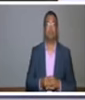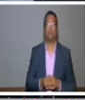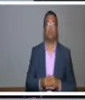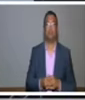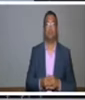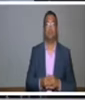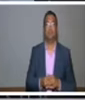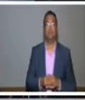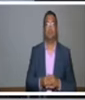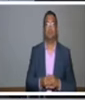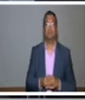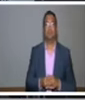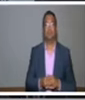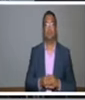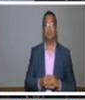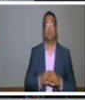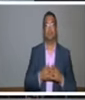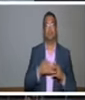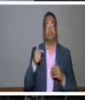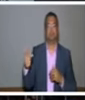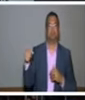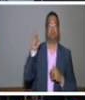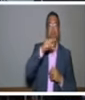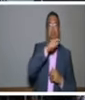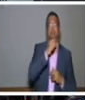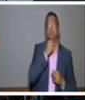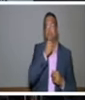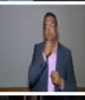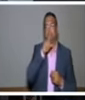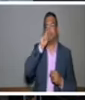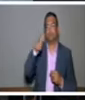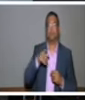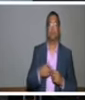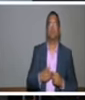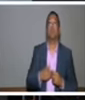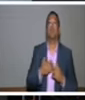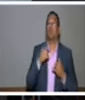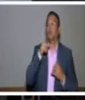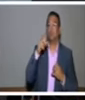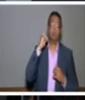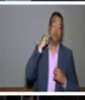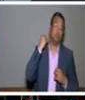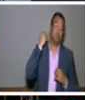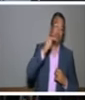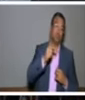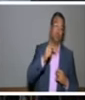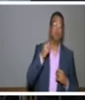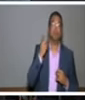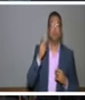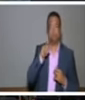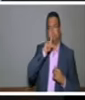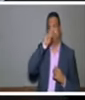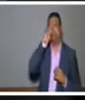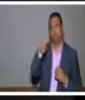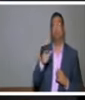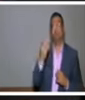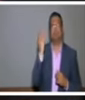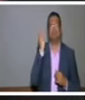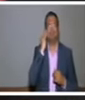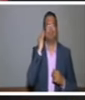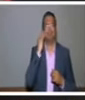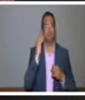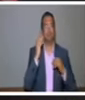Continuamos con la compañera Mardelis Jusino. El turno le toca a la candidata del PIB, María Lourdes Santiago. Como usted sabe, la